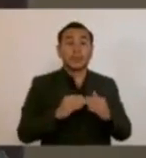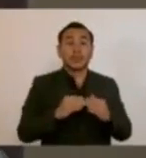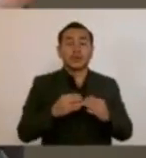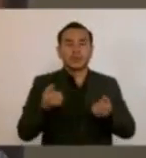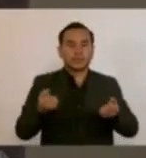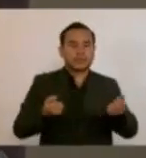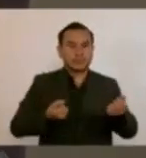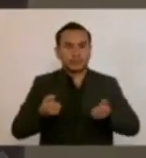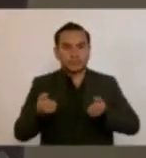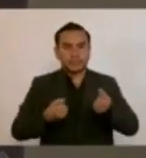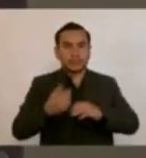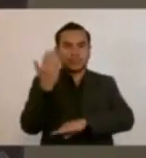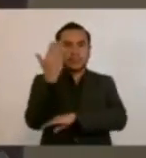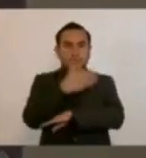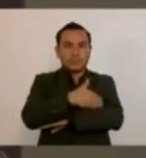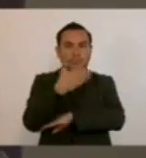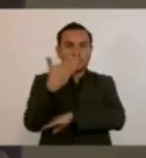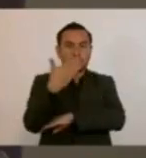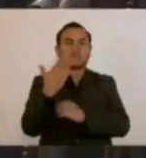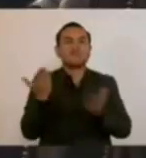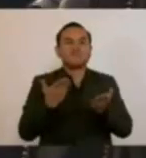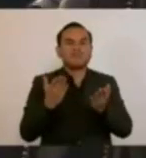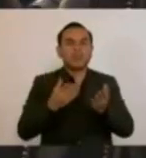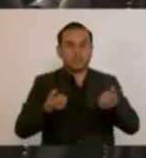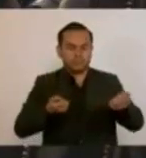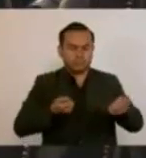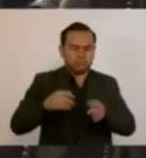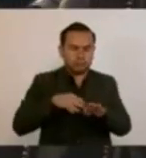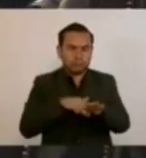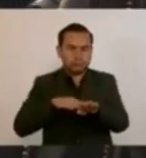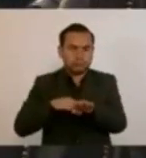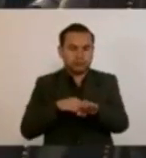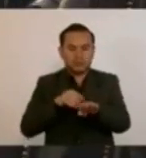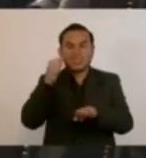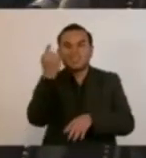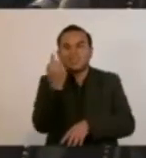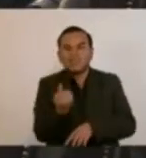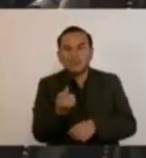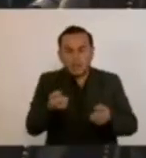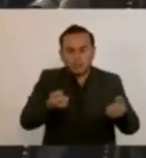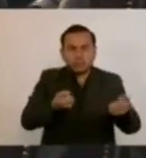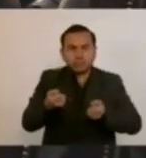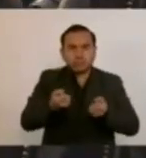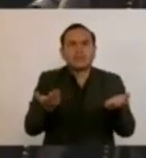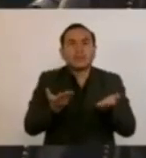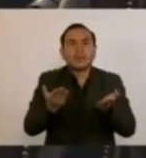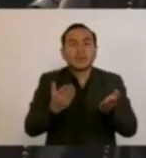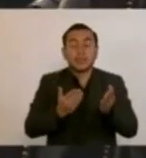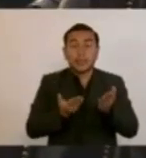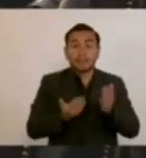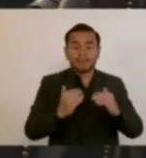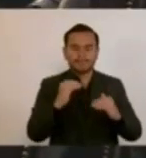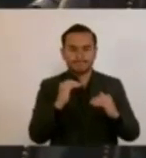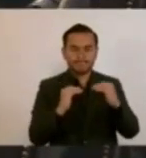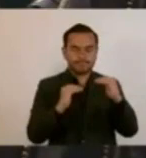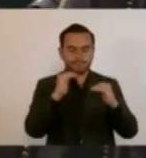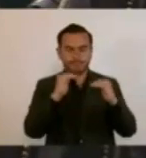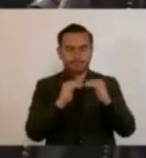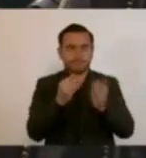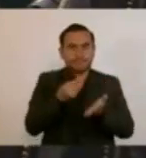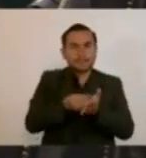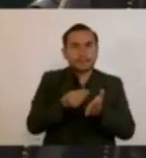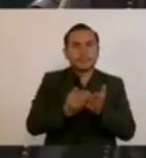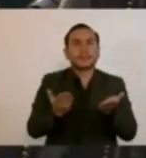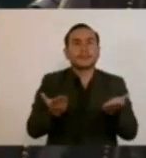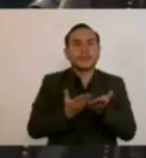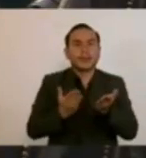terrestre, en ese caso entran por furgones. En el caso de las personas que entran con furgones, para mantener el equilibrio económico en nuestro país, vamos a